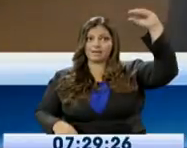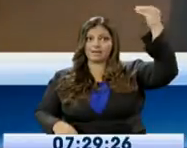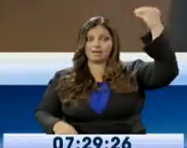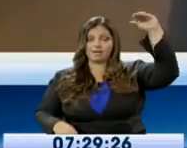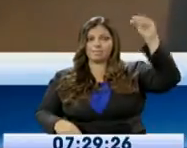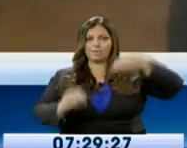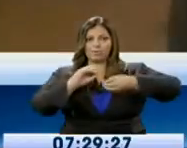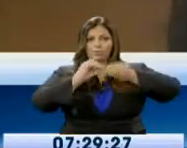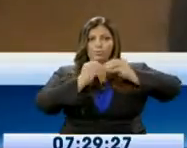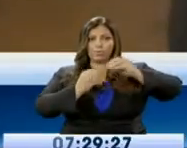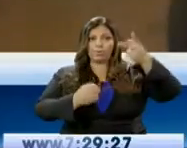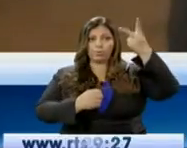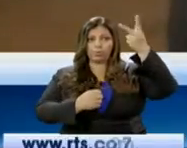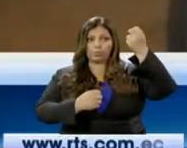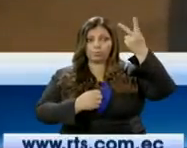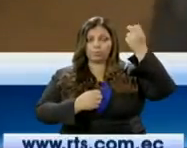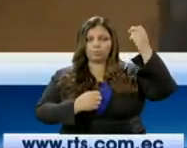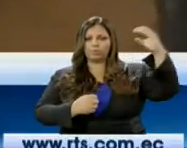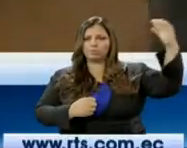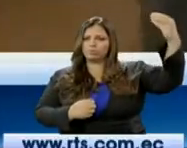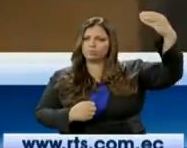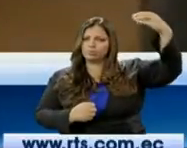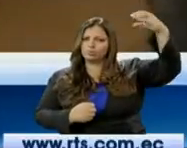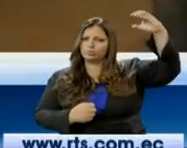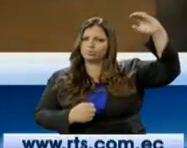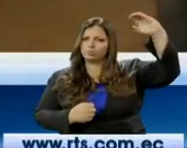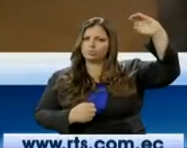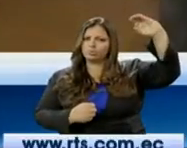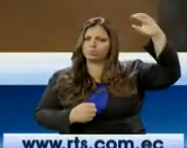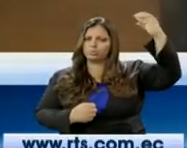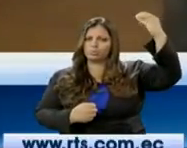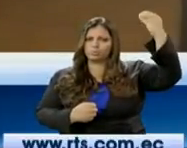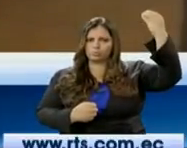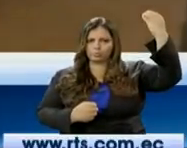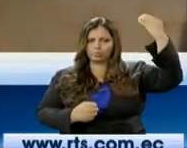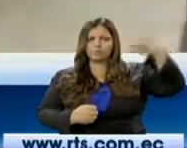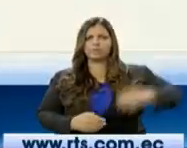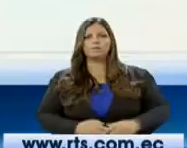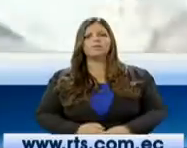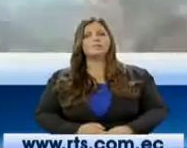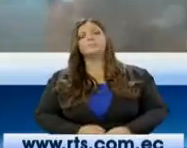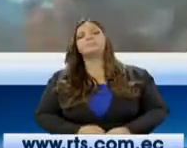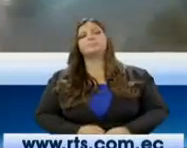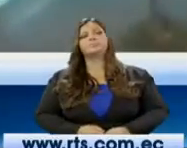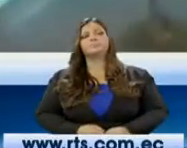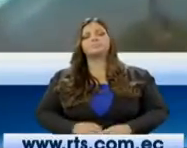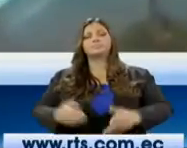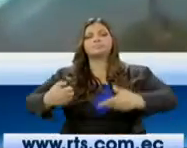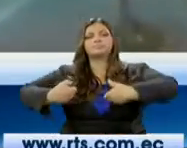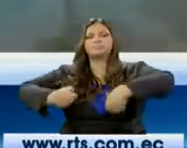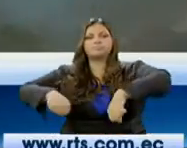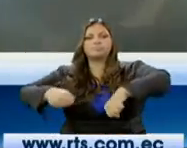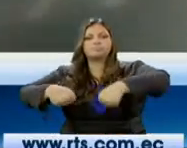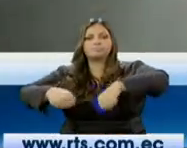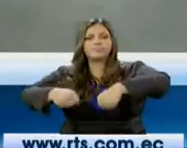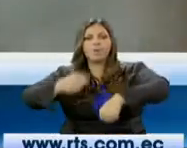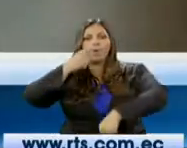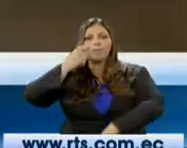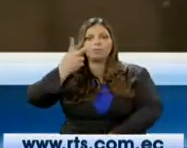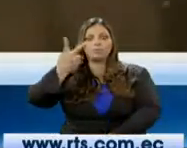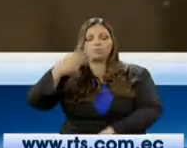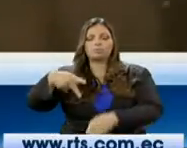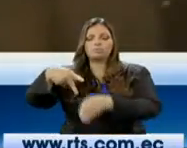sistema Ojos de Águila de la Corporación para la Seguridad Ciudadana de Guayaquil. Las imágenes muestran a los dos